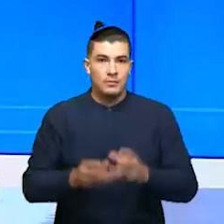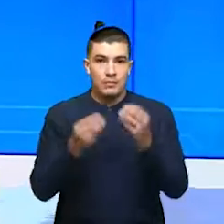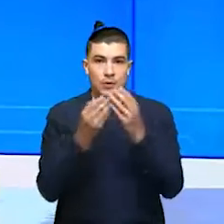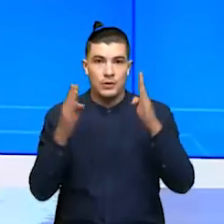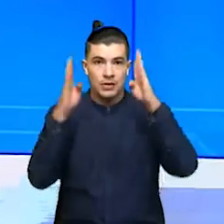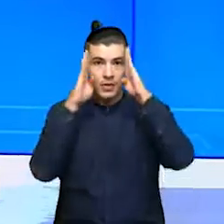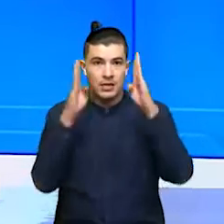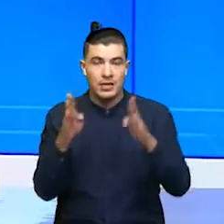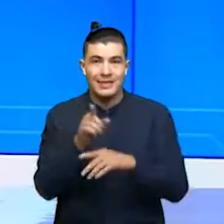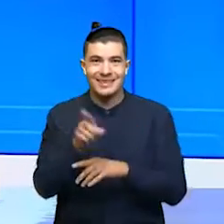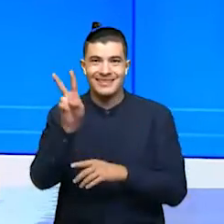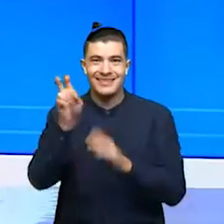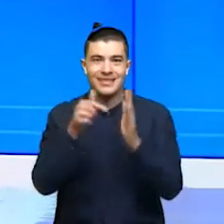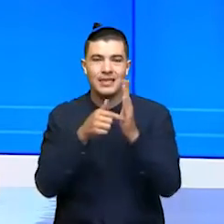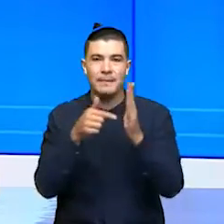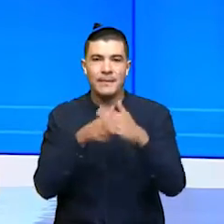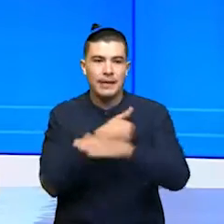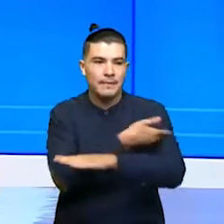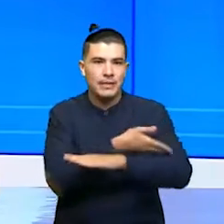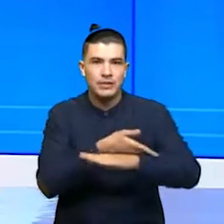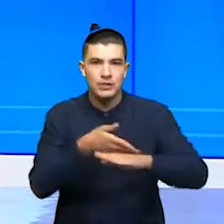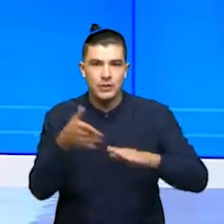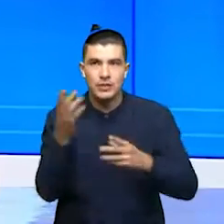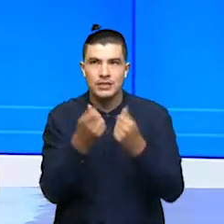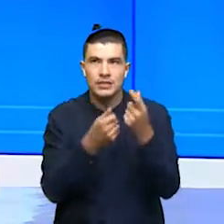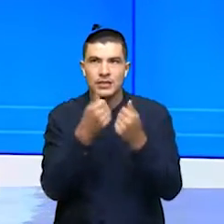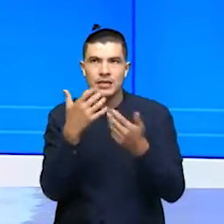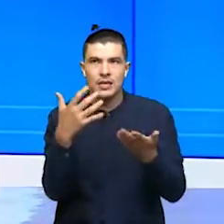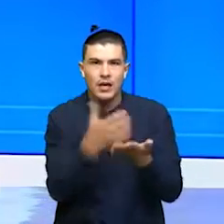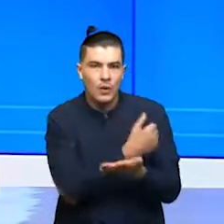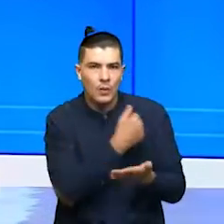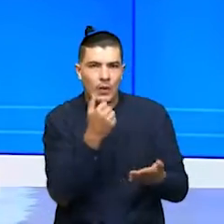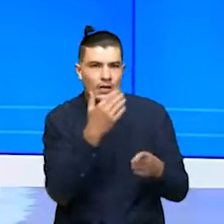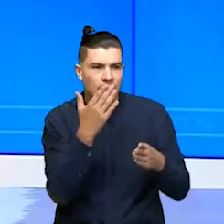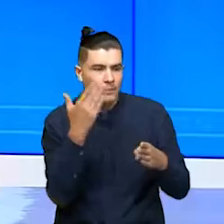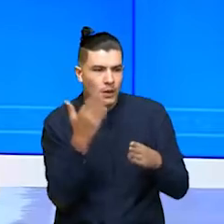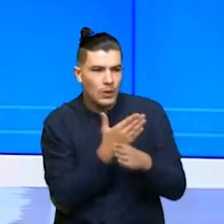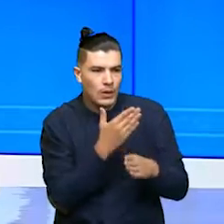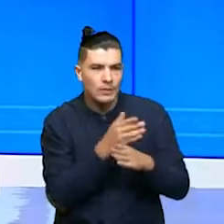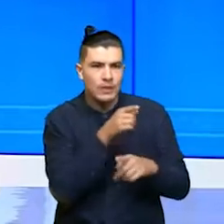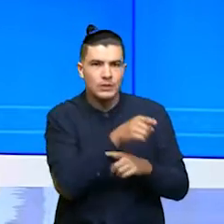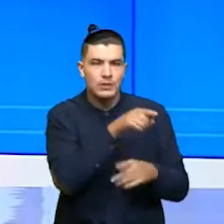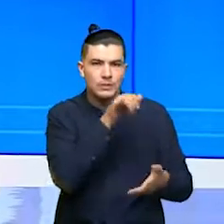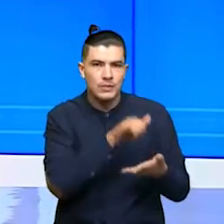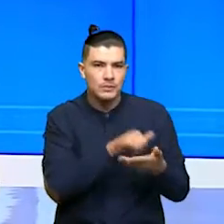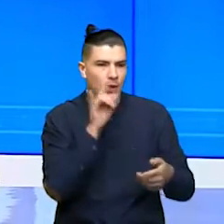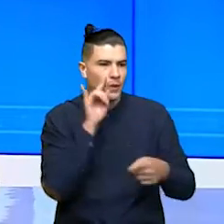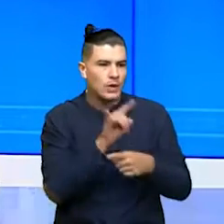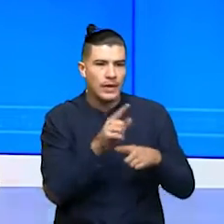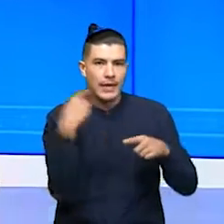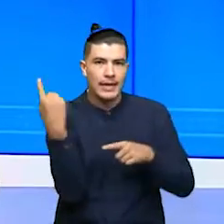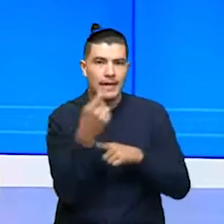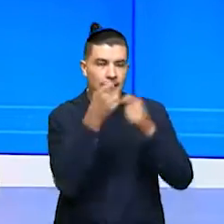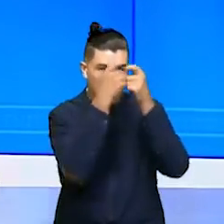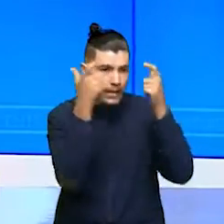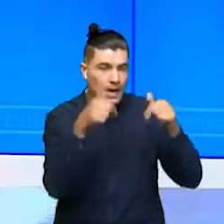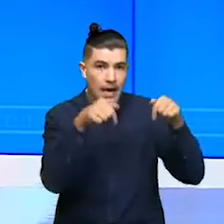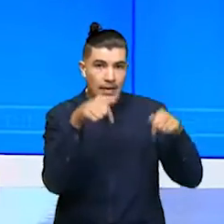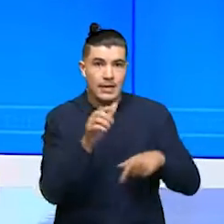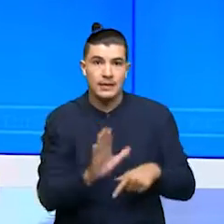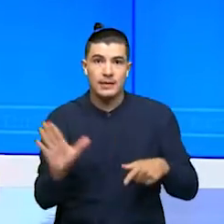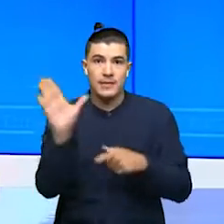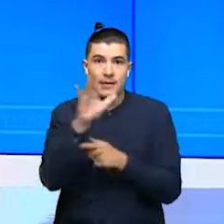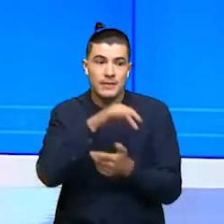Mucha atención que a 17 mil millones de pesos ascienden los hallazgos fiscales por parte de la Contraloría General de la Nación en el departamento